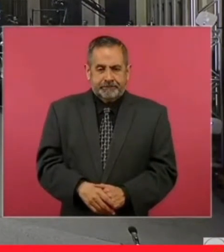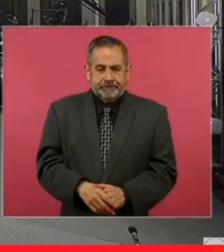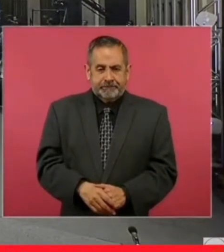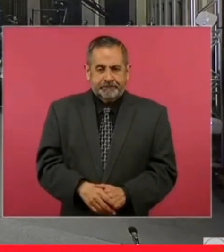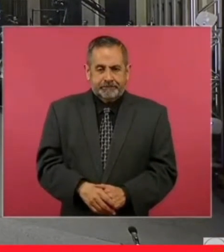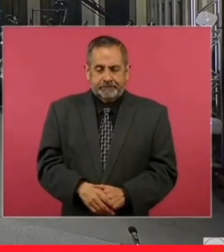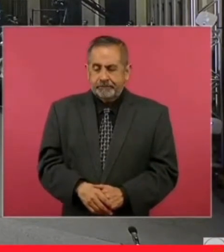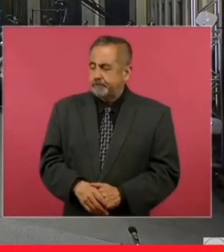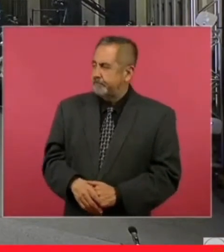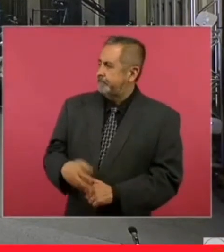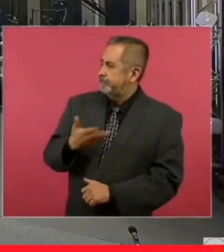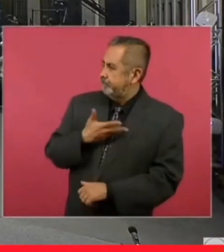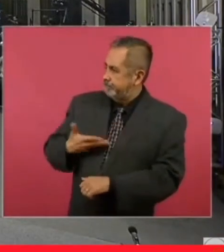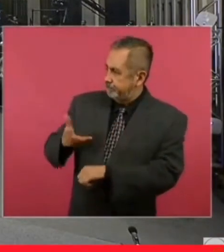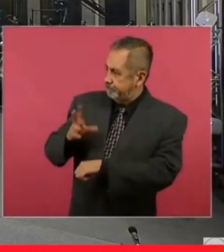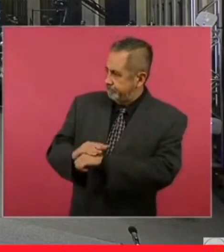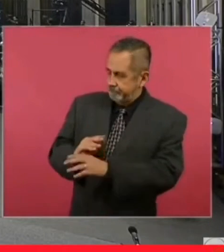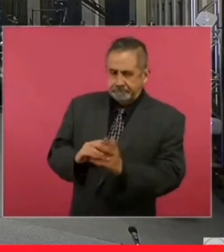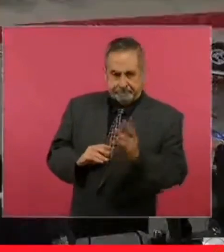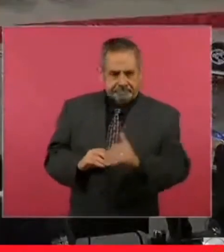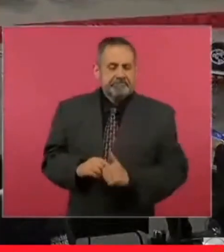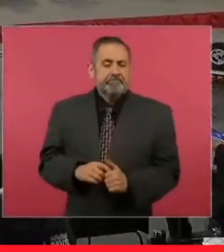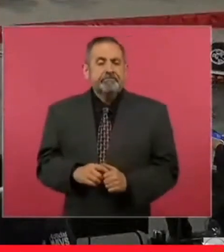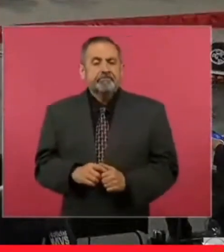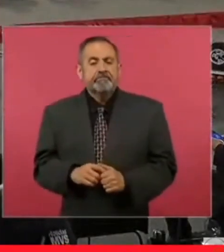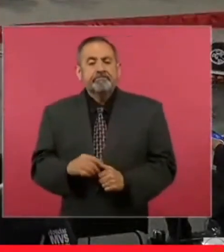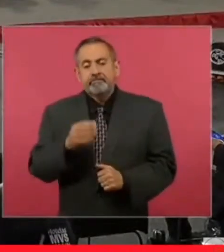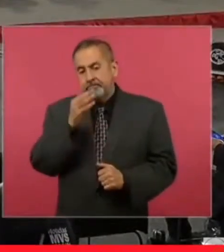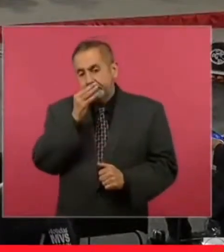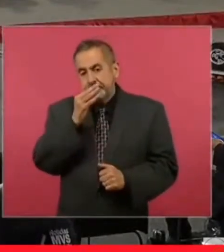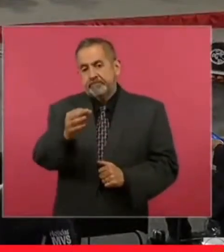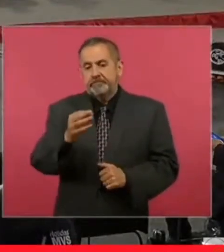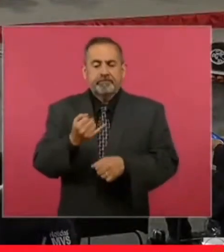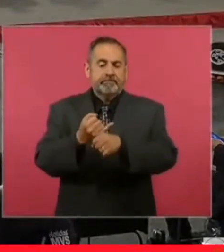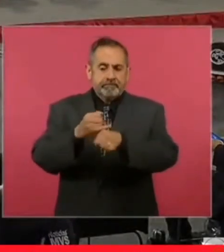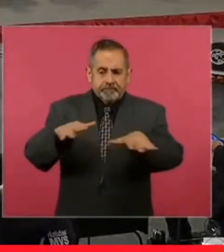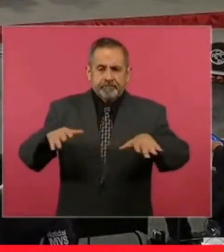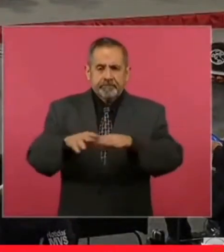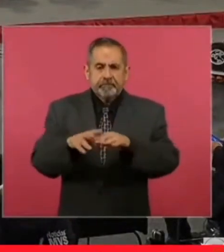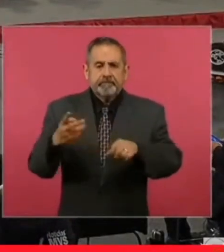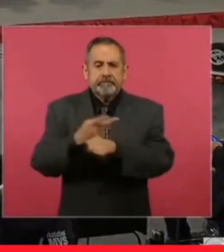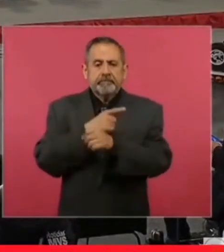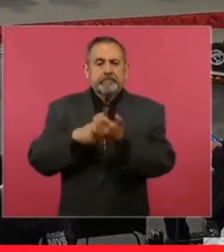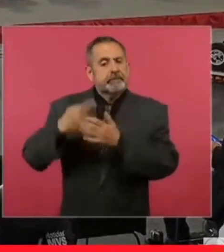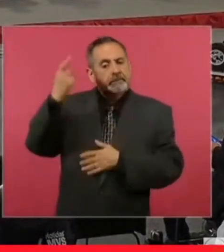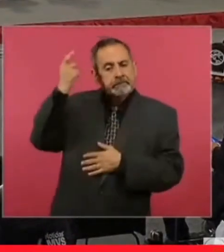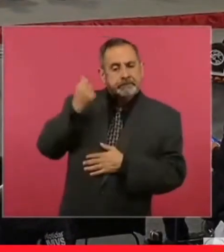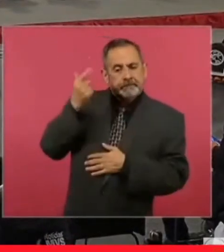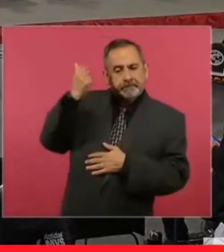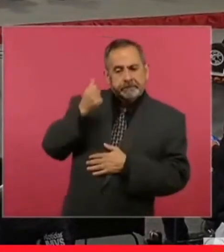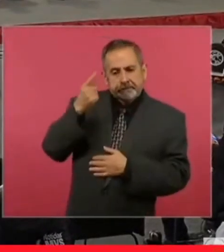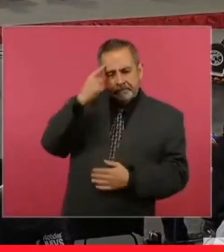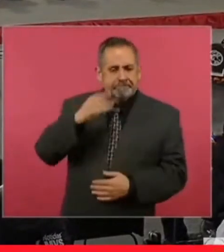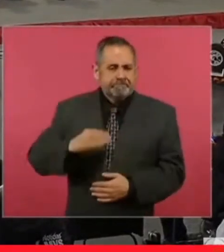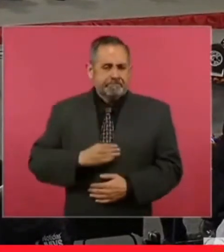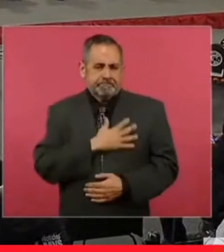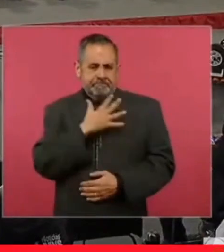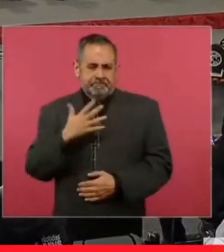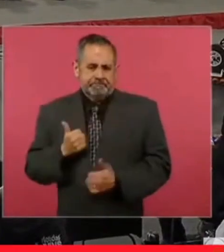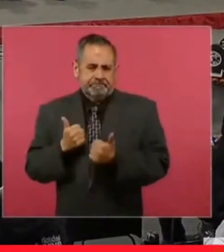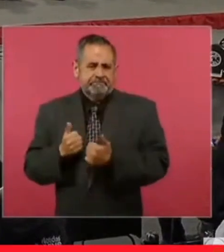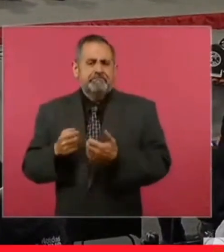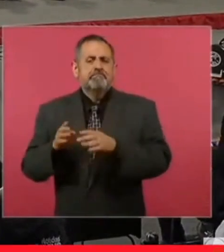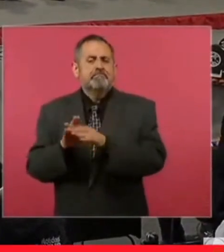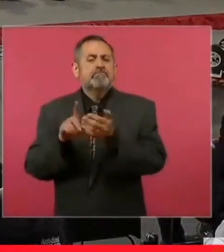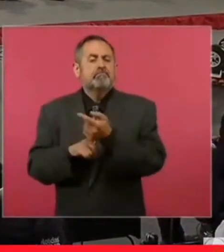Con el permiso del señor presidente, vamos a informar el avance de las pensiones y programas de bienestar en los